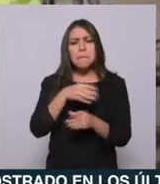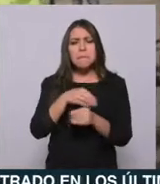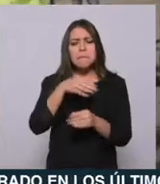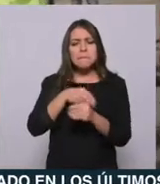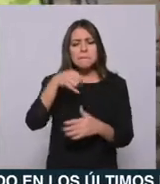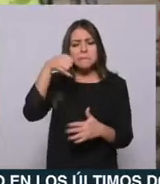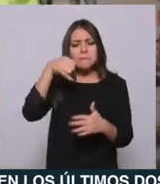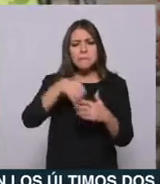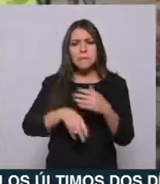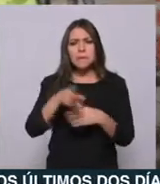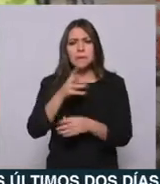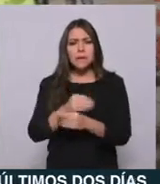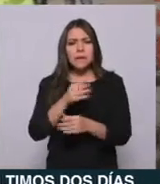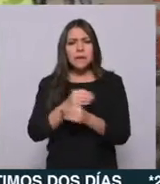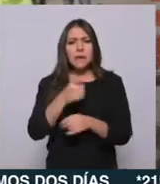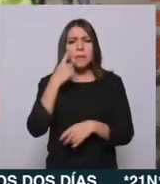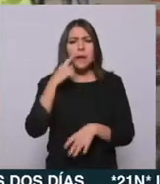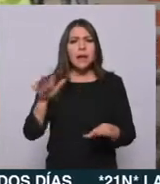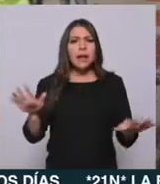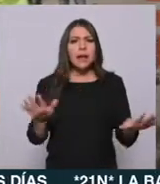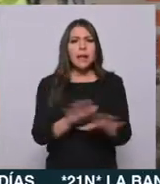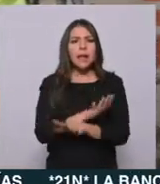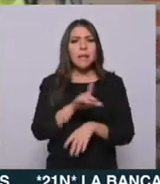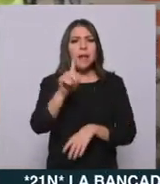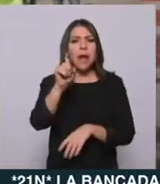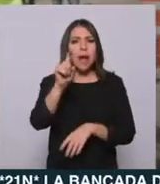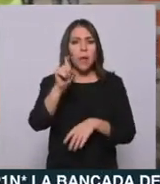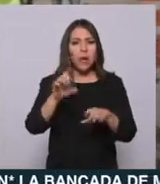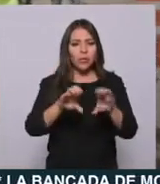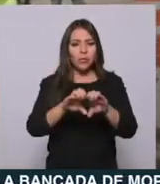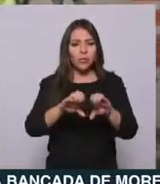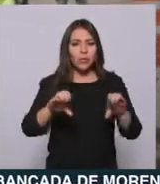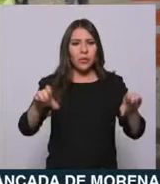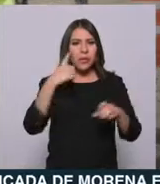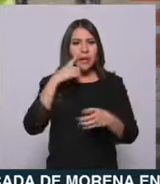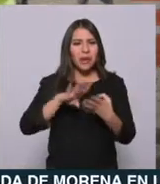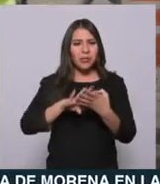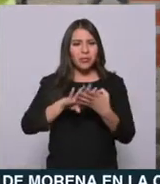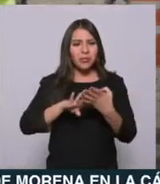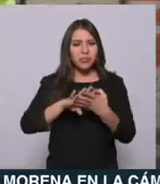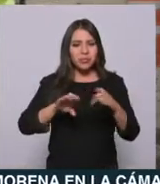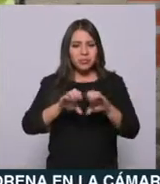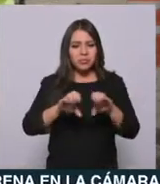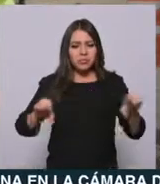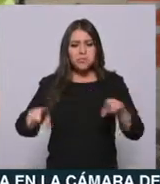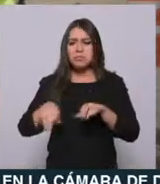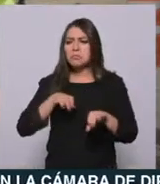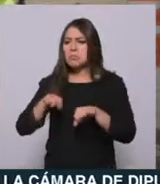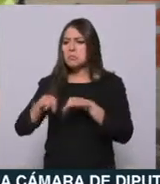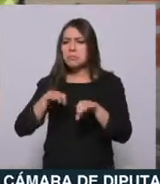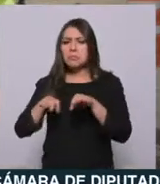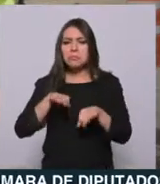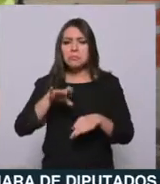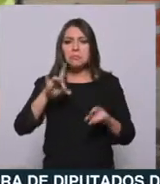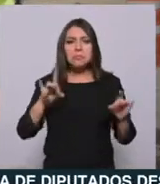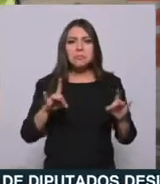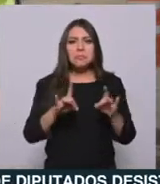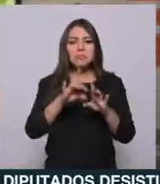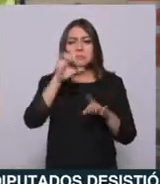equivoco, estaban haciendo el cambio de tubo de drenaje. Y al estar laborando, accidentalmente